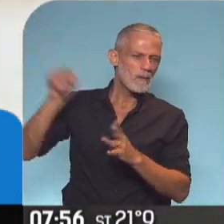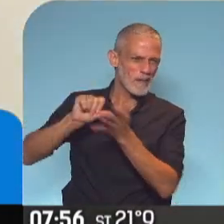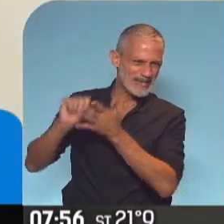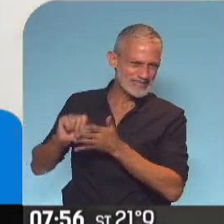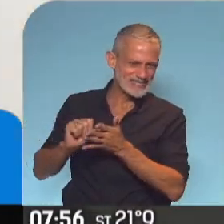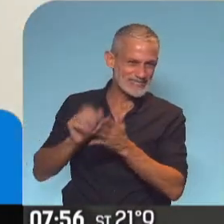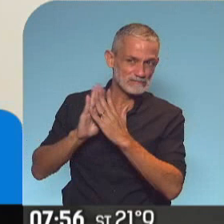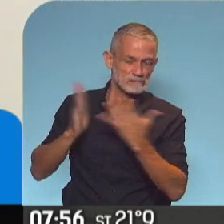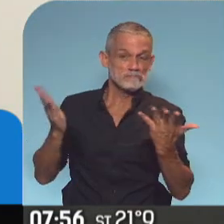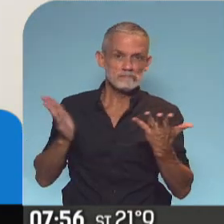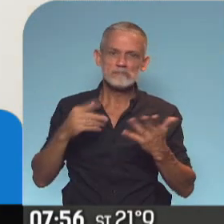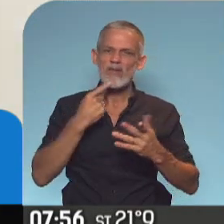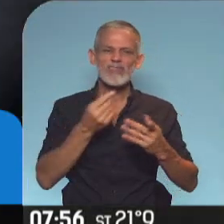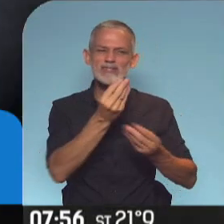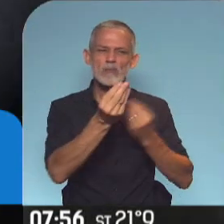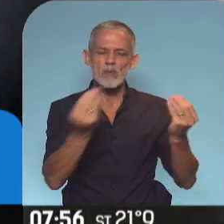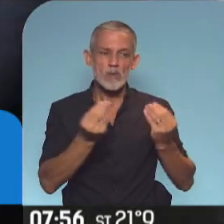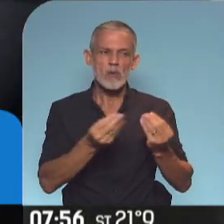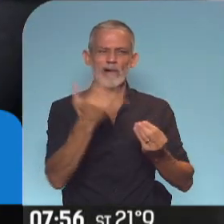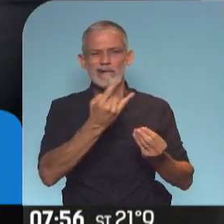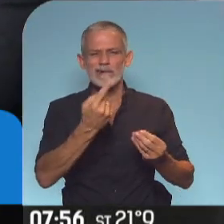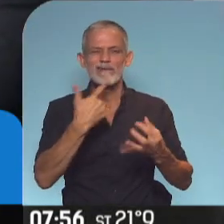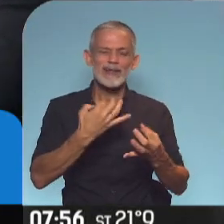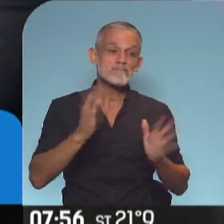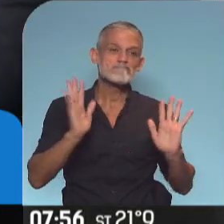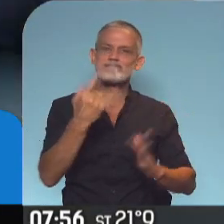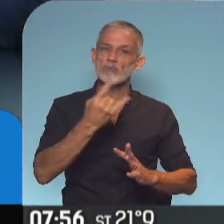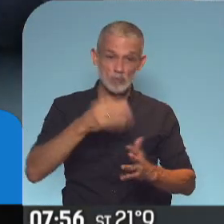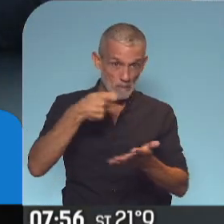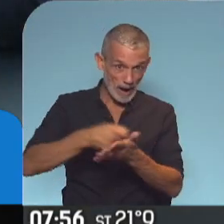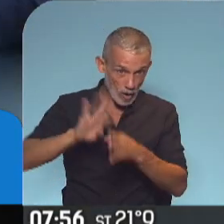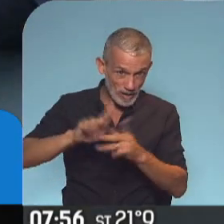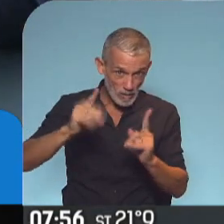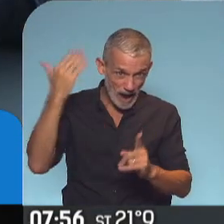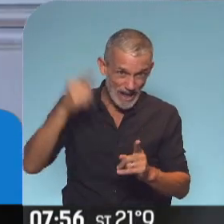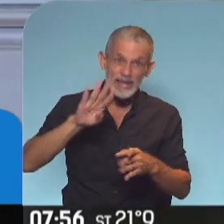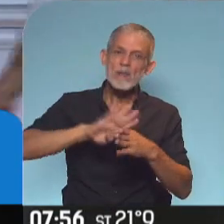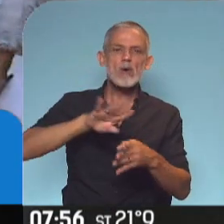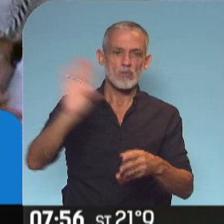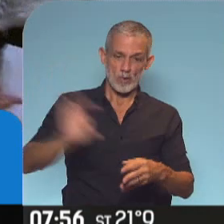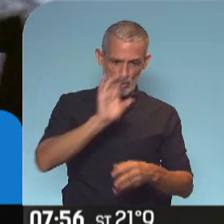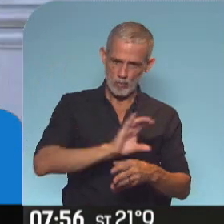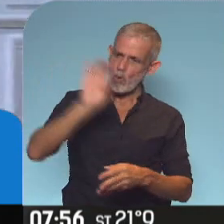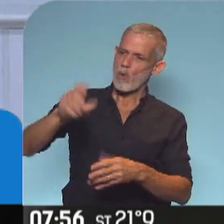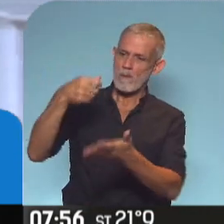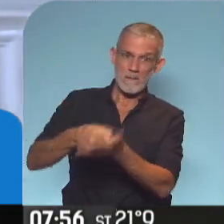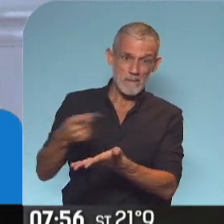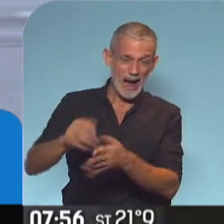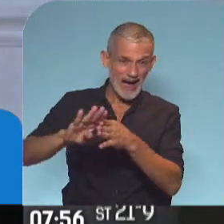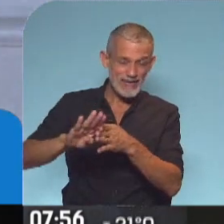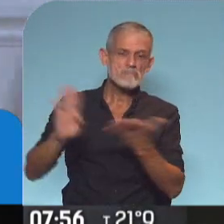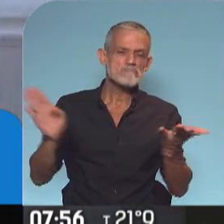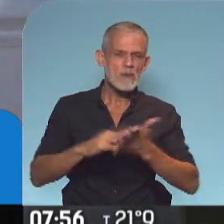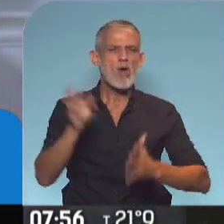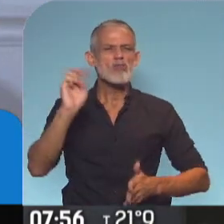determinar si esto que dicen los funcionarios macristas es trucho, realmente se pagó eso o no se pagó. Va a poder determinar quiénes compraron los